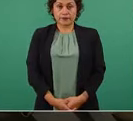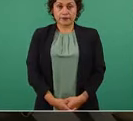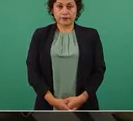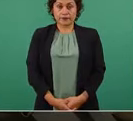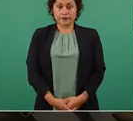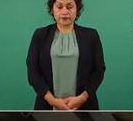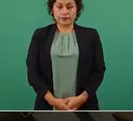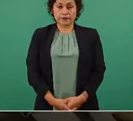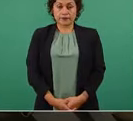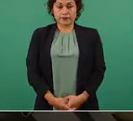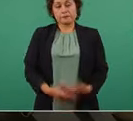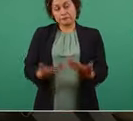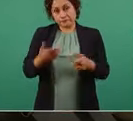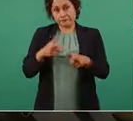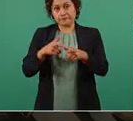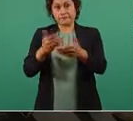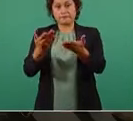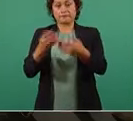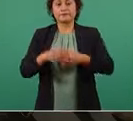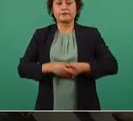Vamos entonces.